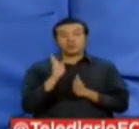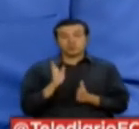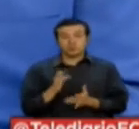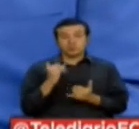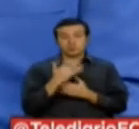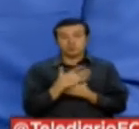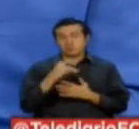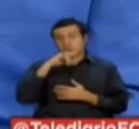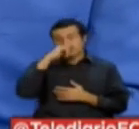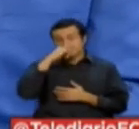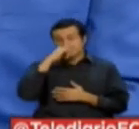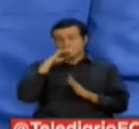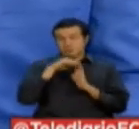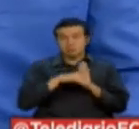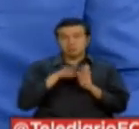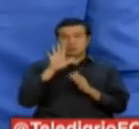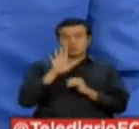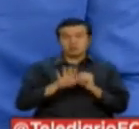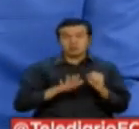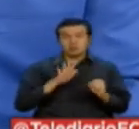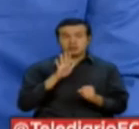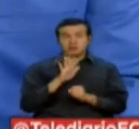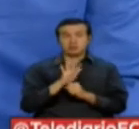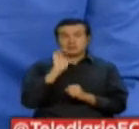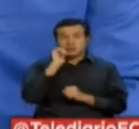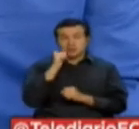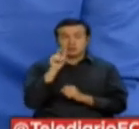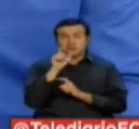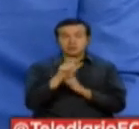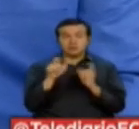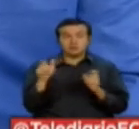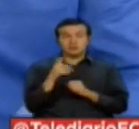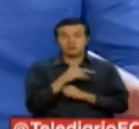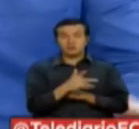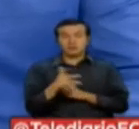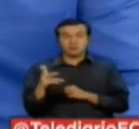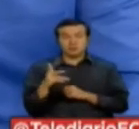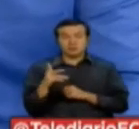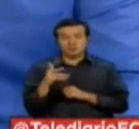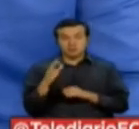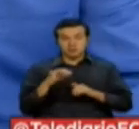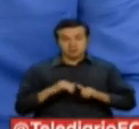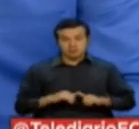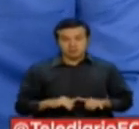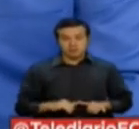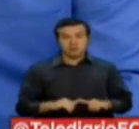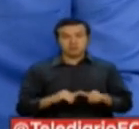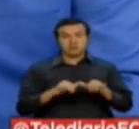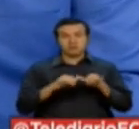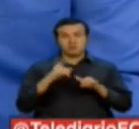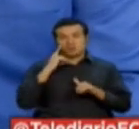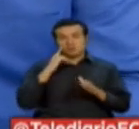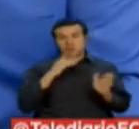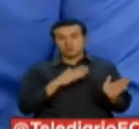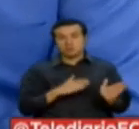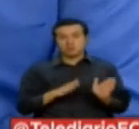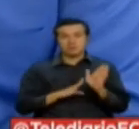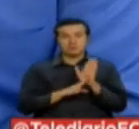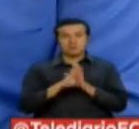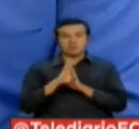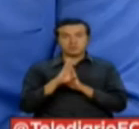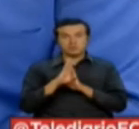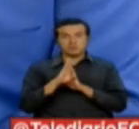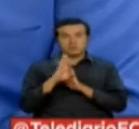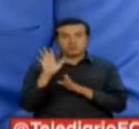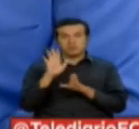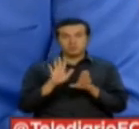Hoy niños menores de 5 años. Mañana las personas en las que estará sustentada la expectativa de progreso y desarrollo de